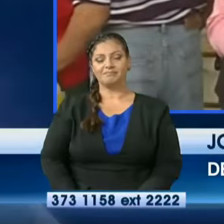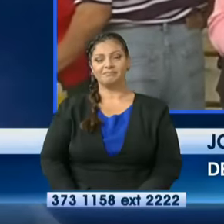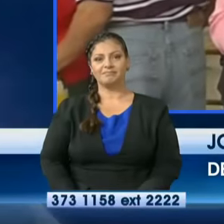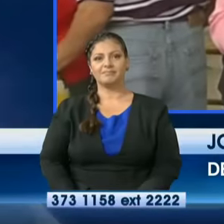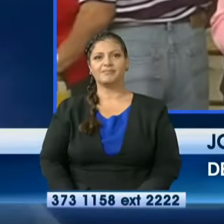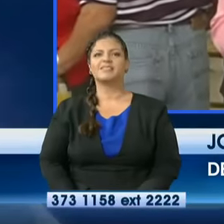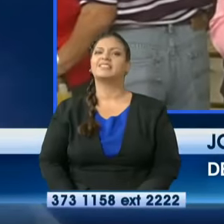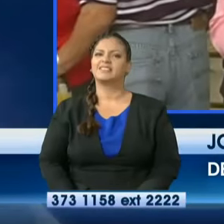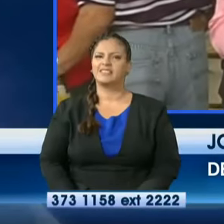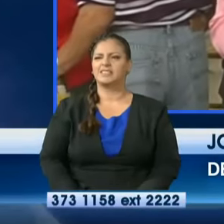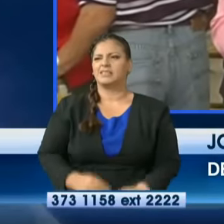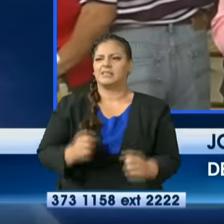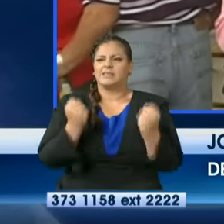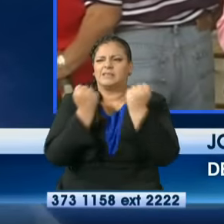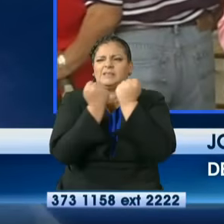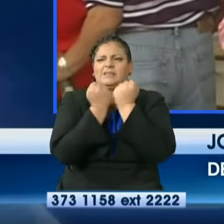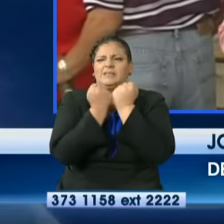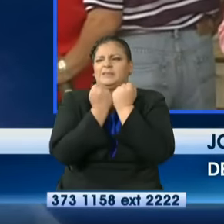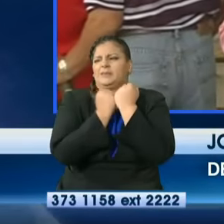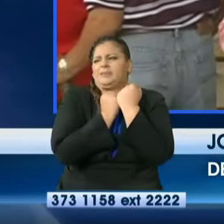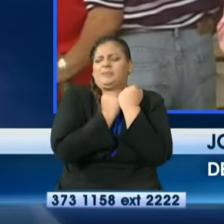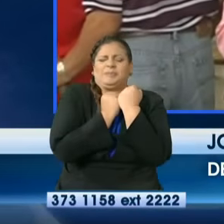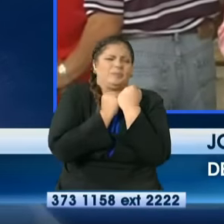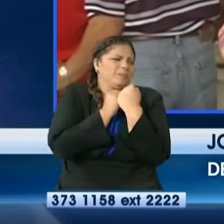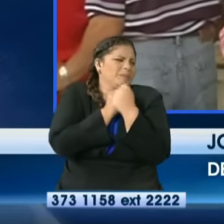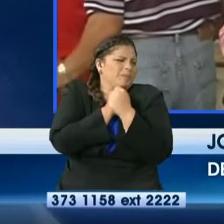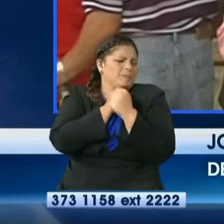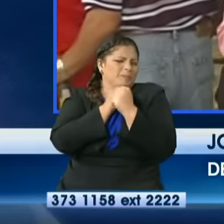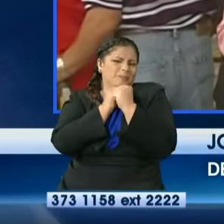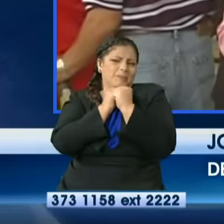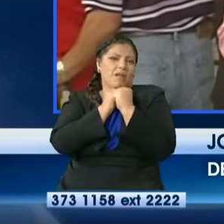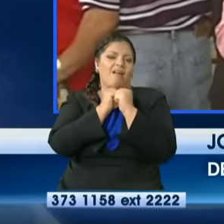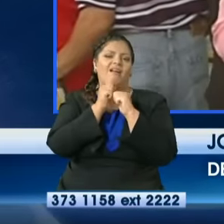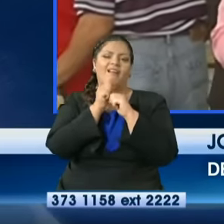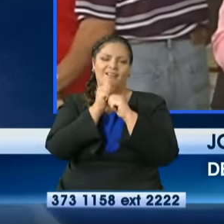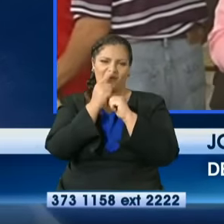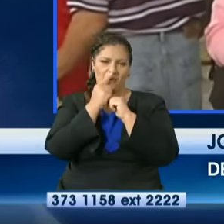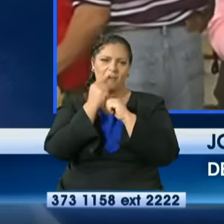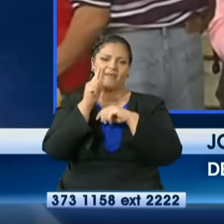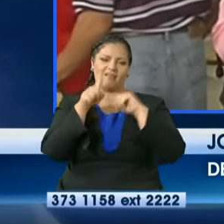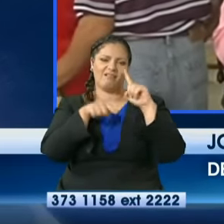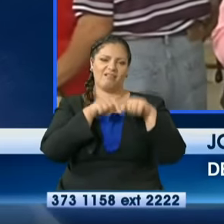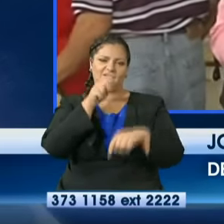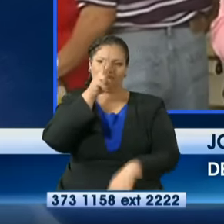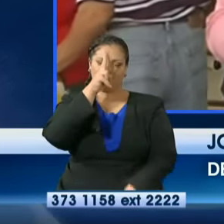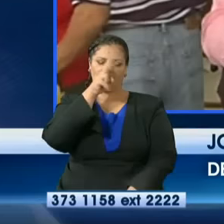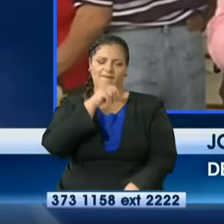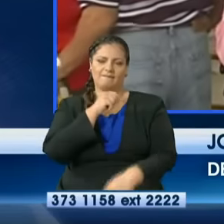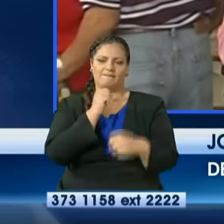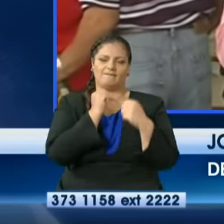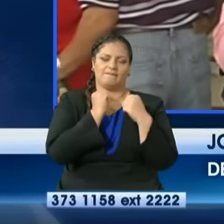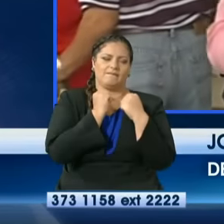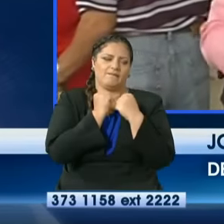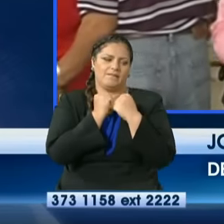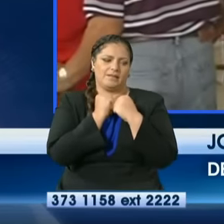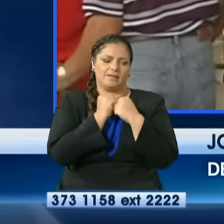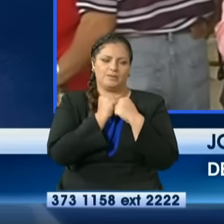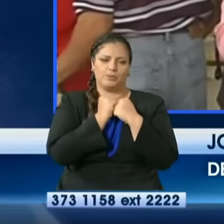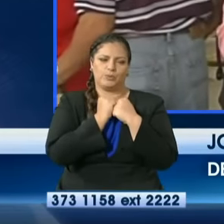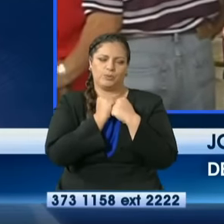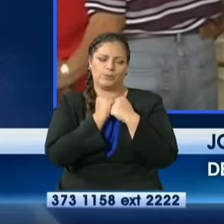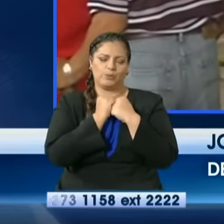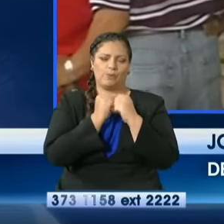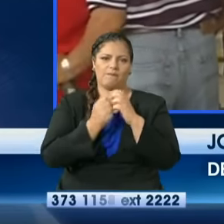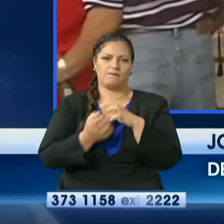lo que provoca pues este tipo de roces y aprovechamiento del morboso y del delincuente. Y al verlo no debemos